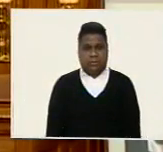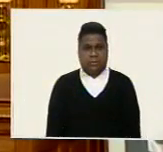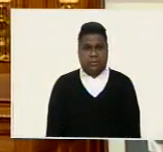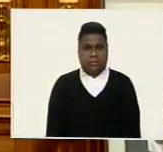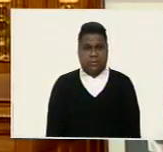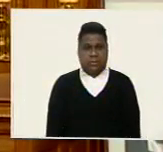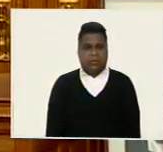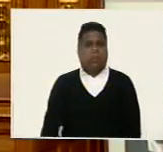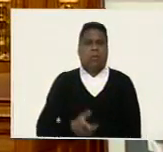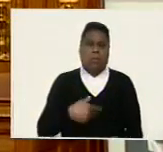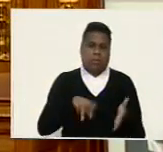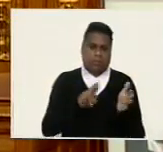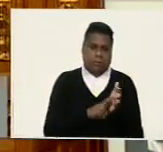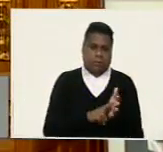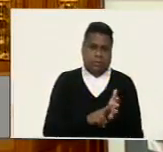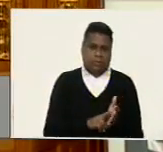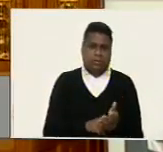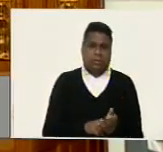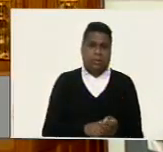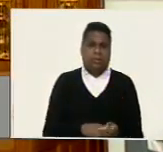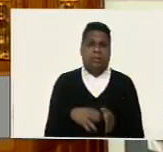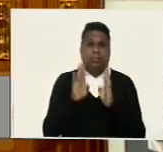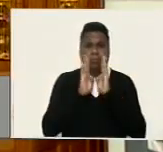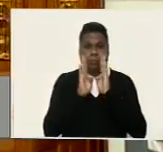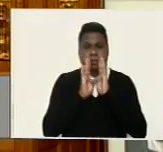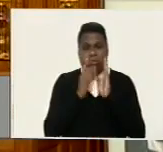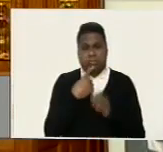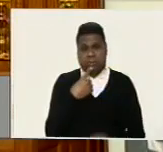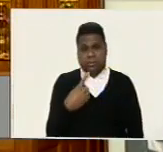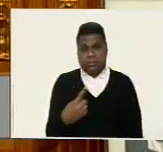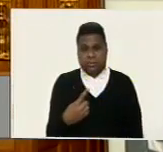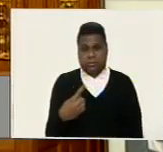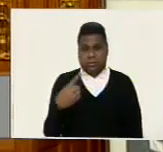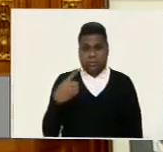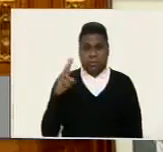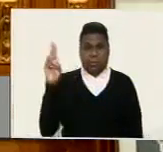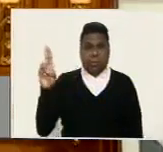Una vez más, hay que denunciar a la Unión Europea,